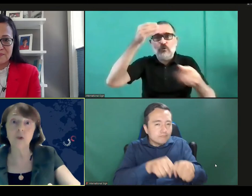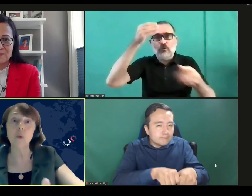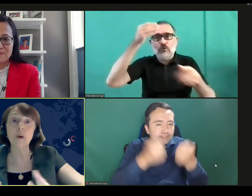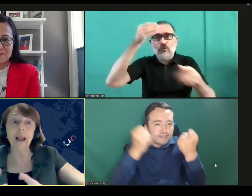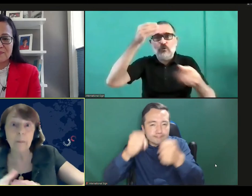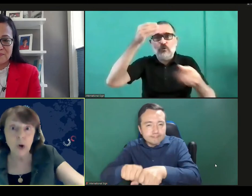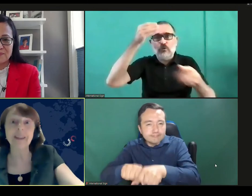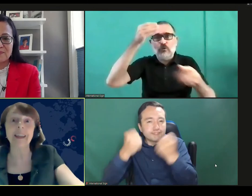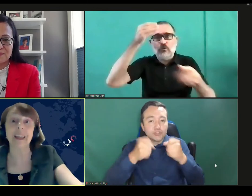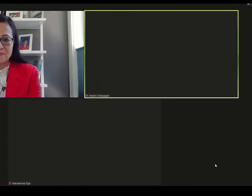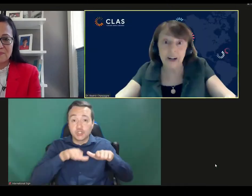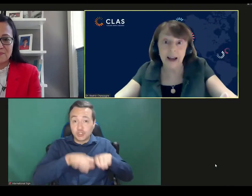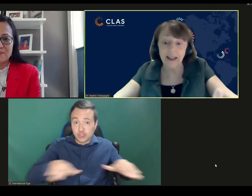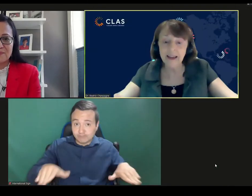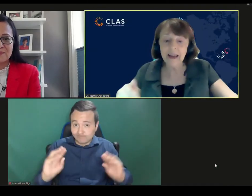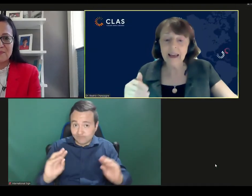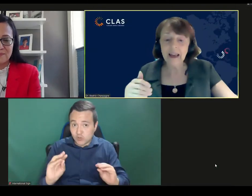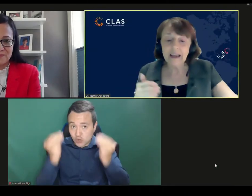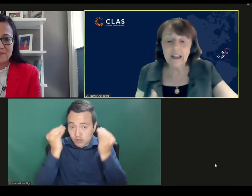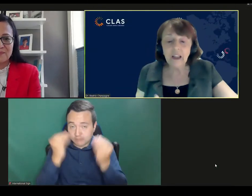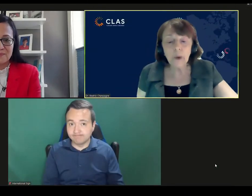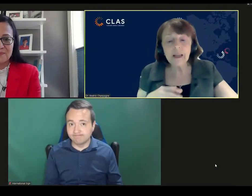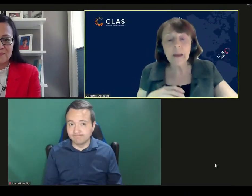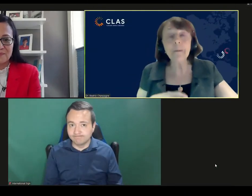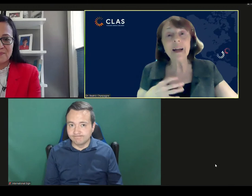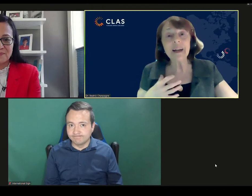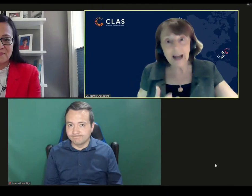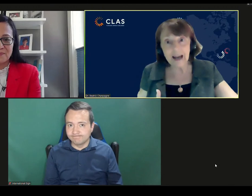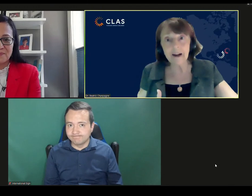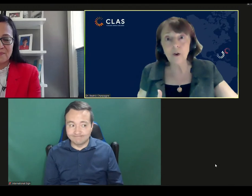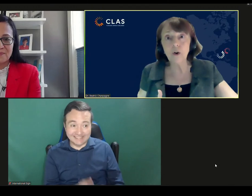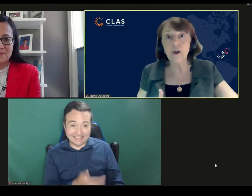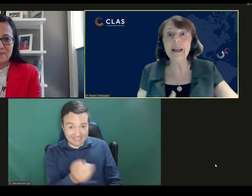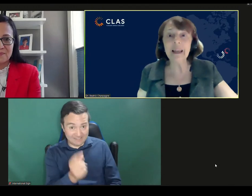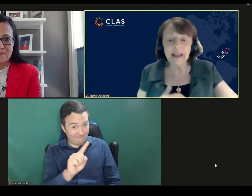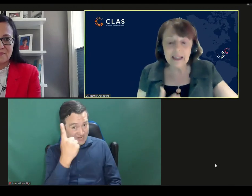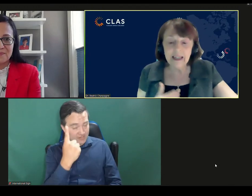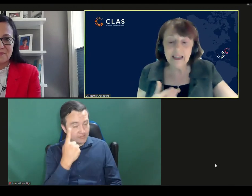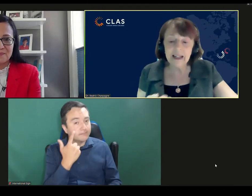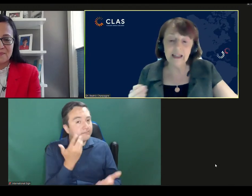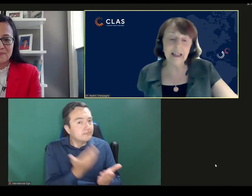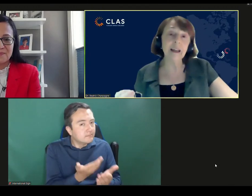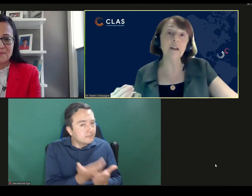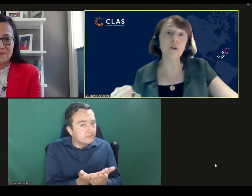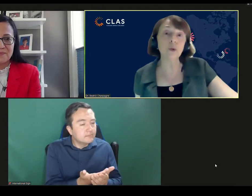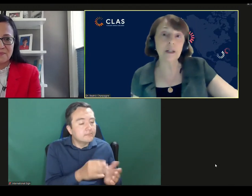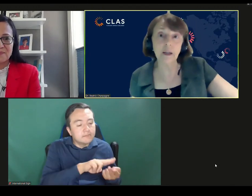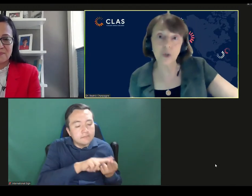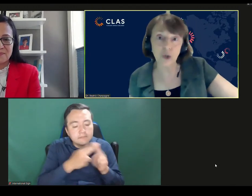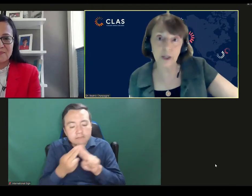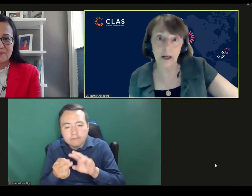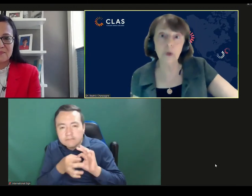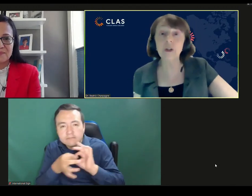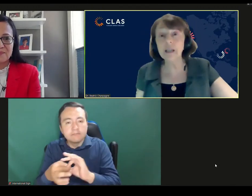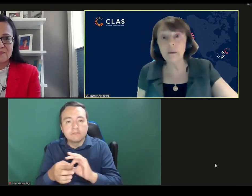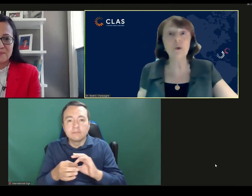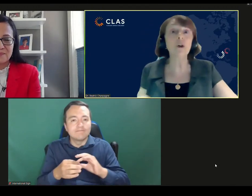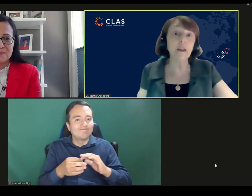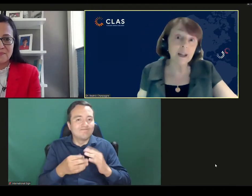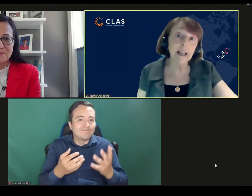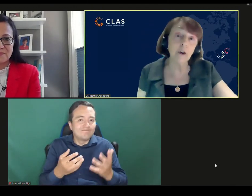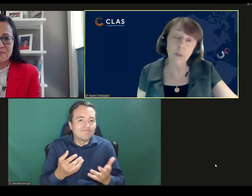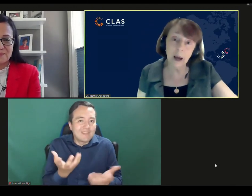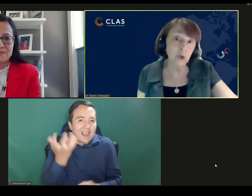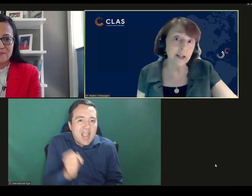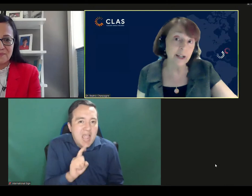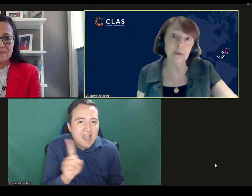como esta puerta de entrada y después enmarcarlo en la inequidad y justicia social porque sabemos